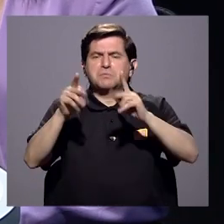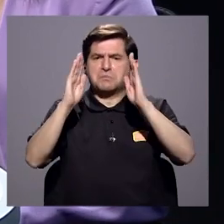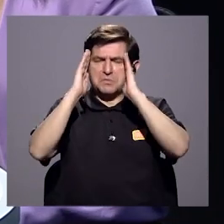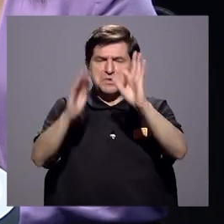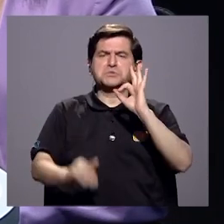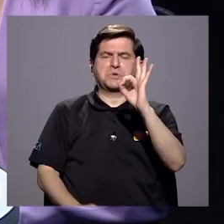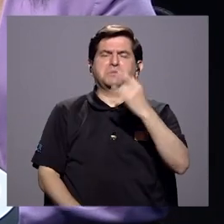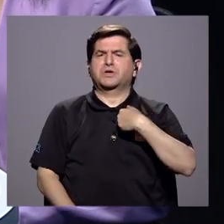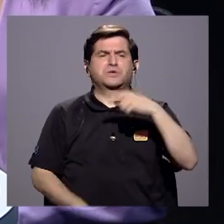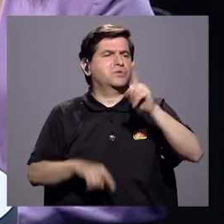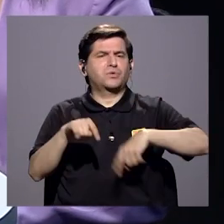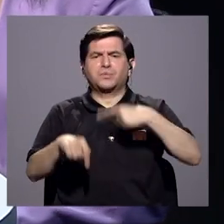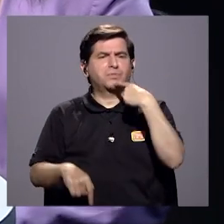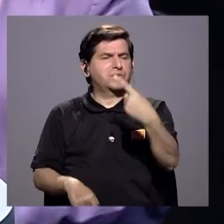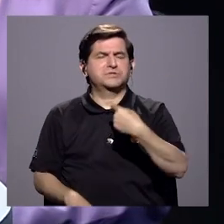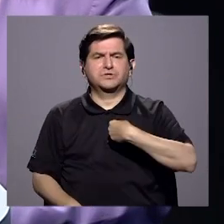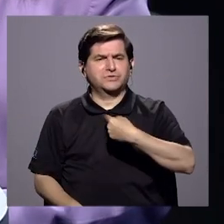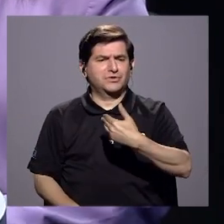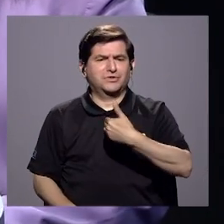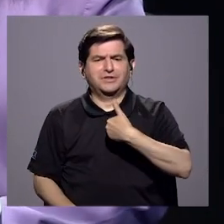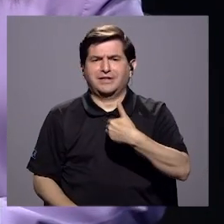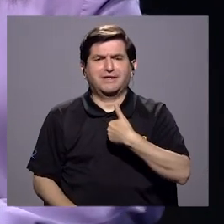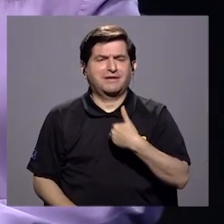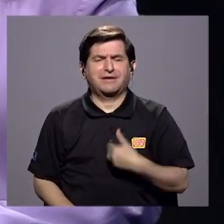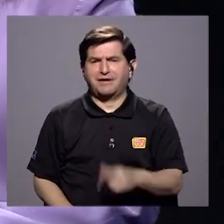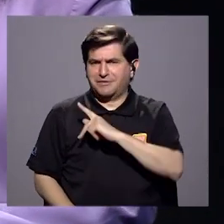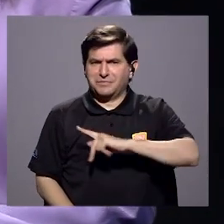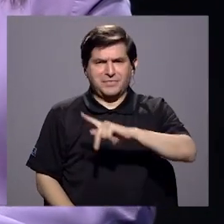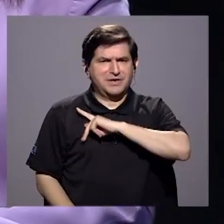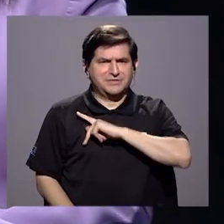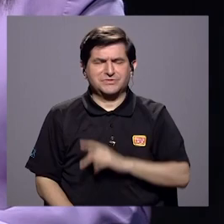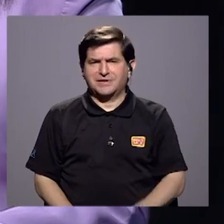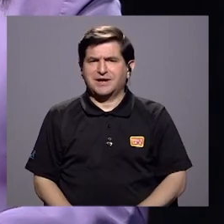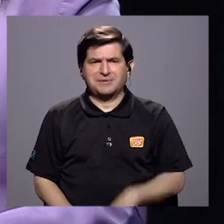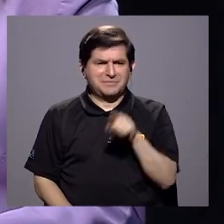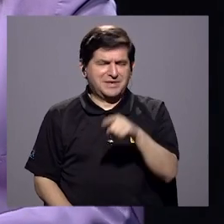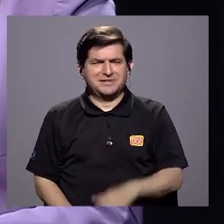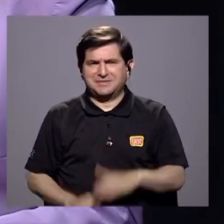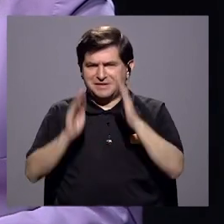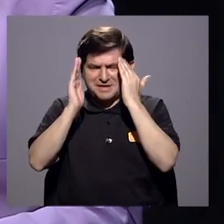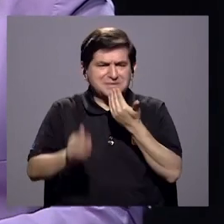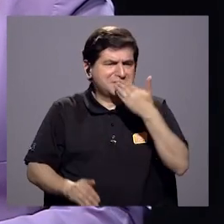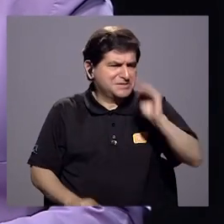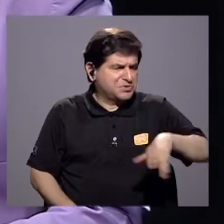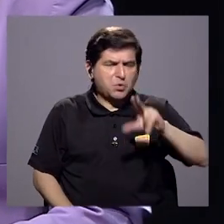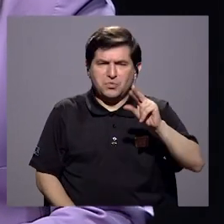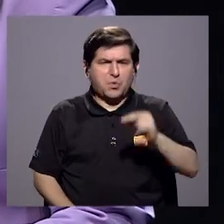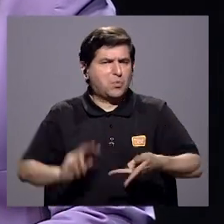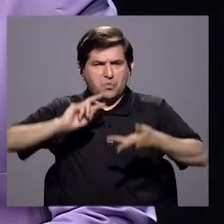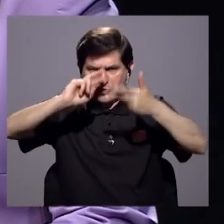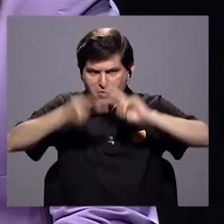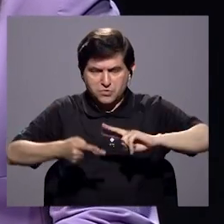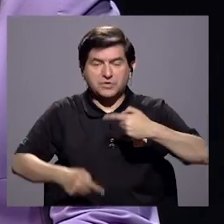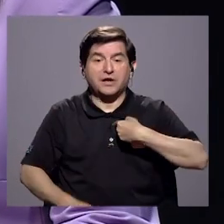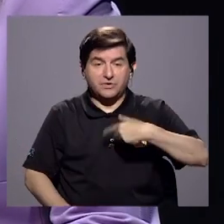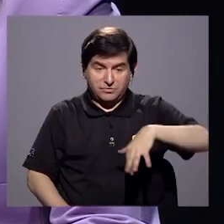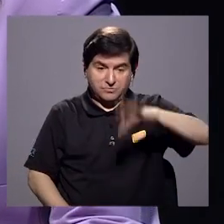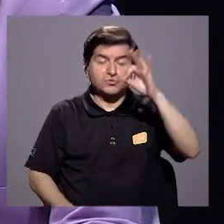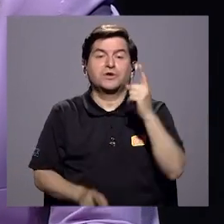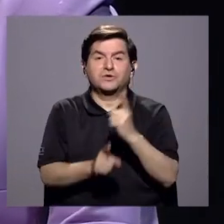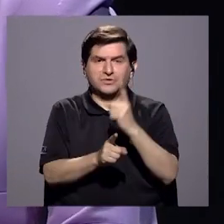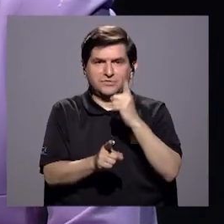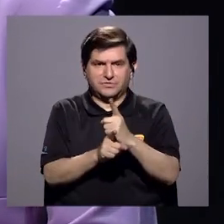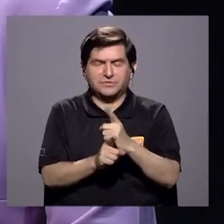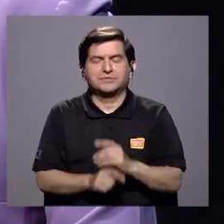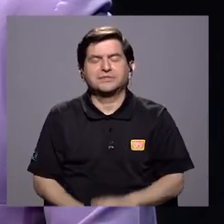muy bien. Yo no puedo decir que yo haya recibido personalmente alguna grosería, ni mucho menos. Al contrario, eso sí, yo encontré una institución